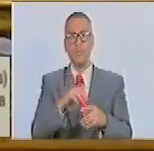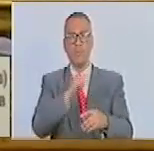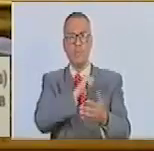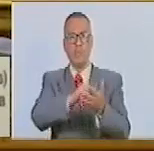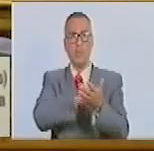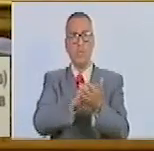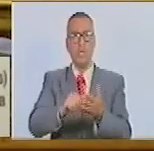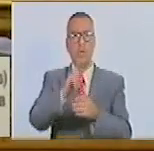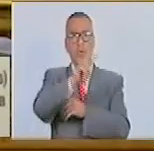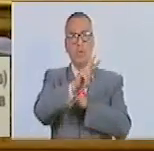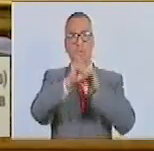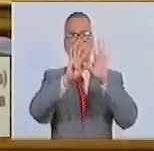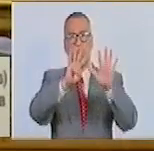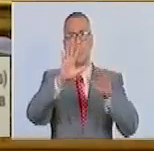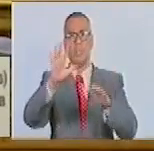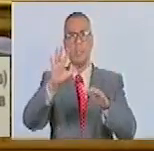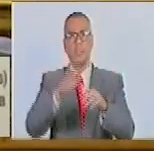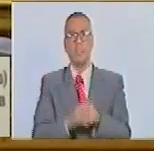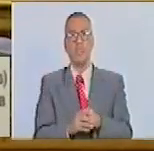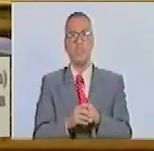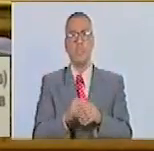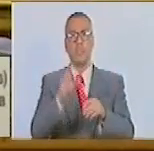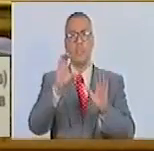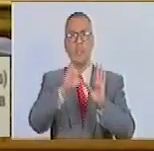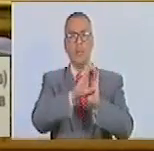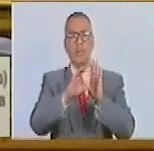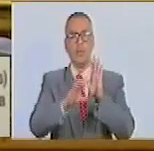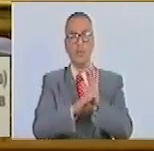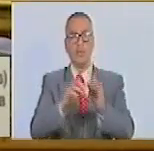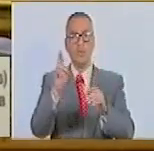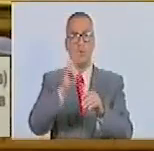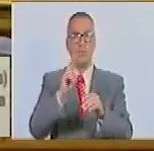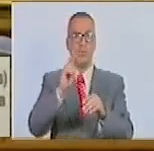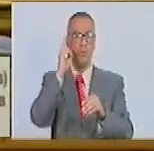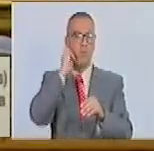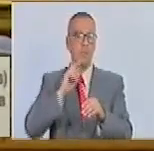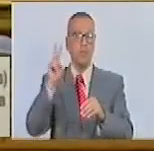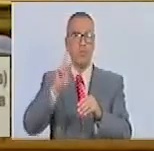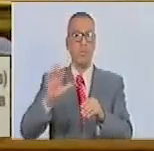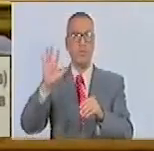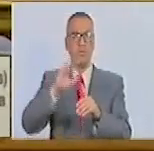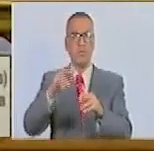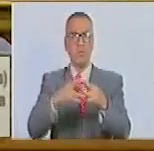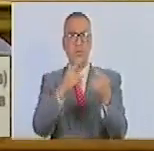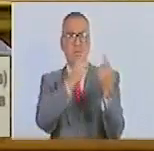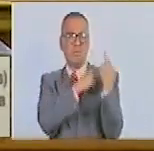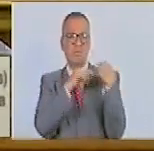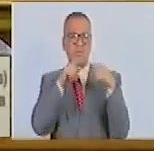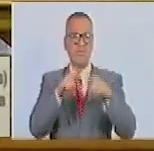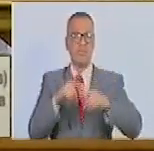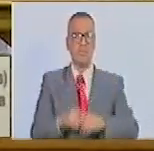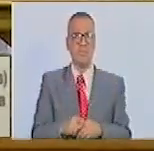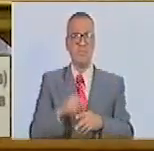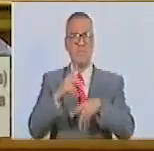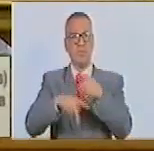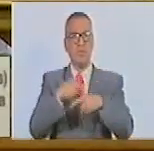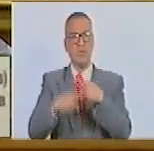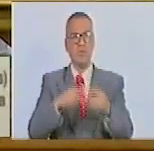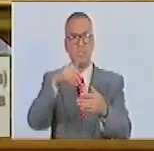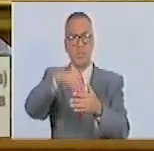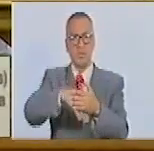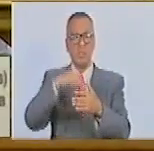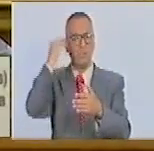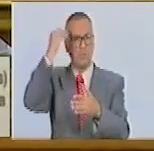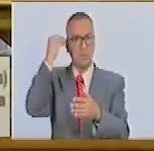artículo 295 de la Constitución de la República Bolivariana de Venezuela, es mi responsabilidad proceder a someter